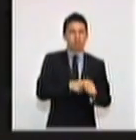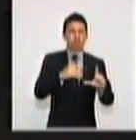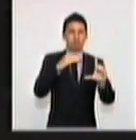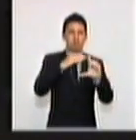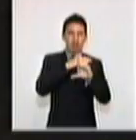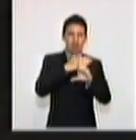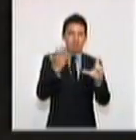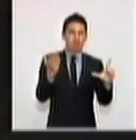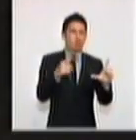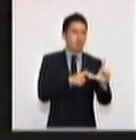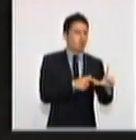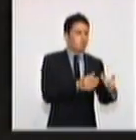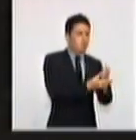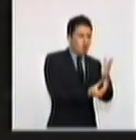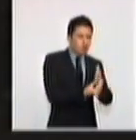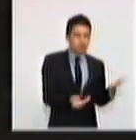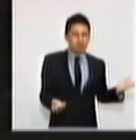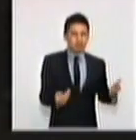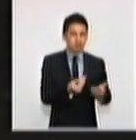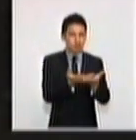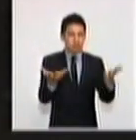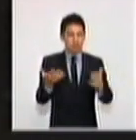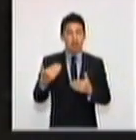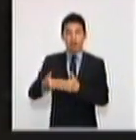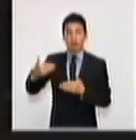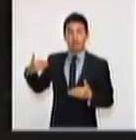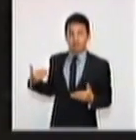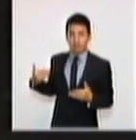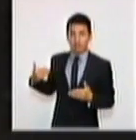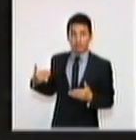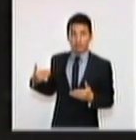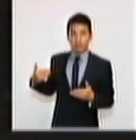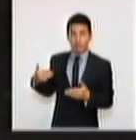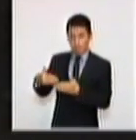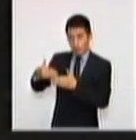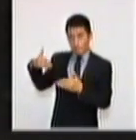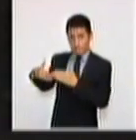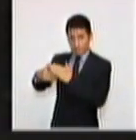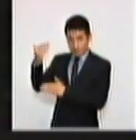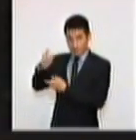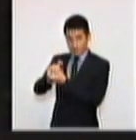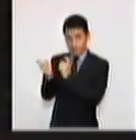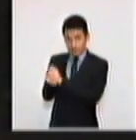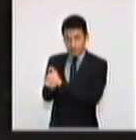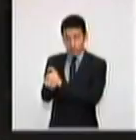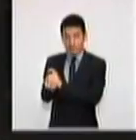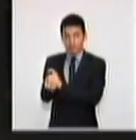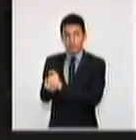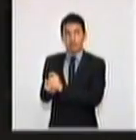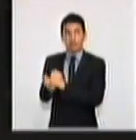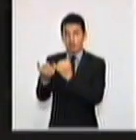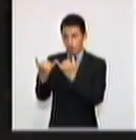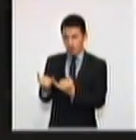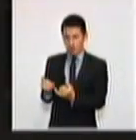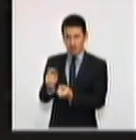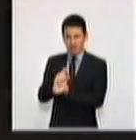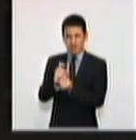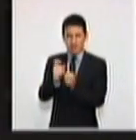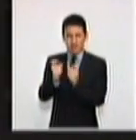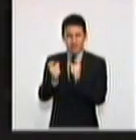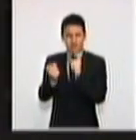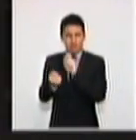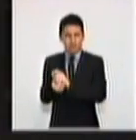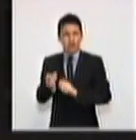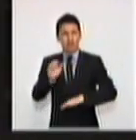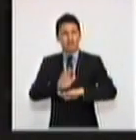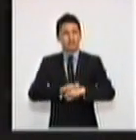del trabajo de los sectores populares. Eso es lo que había antes, cuando empezó esta reforma. Y esa reforma coge ese horror,